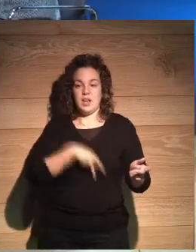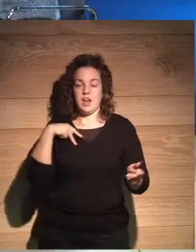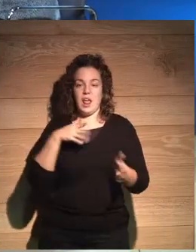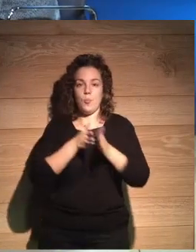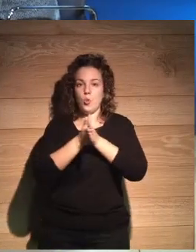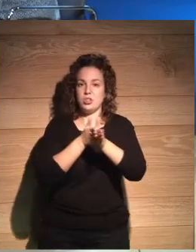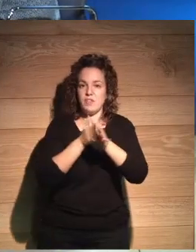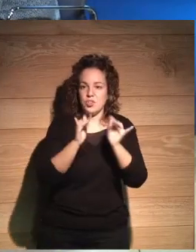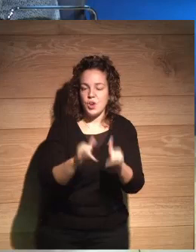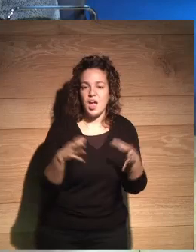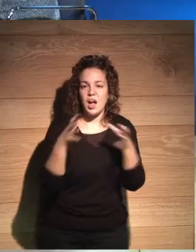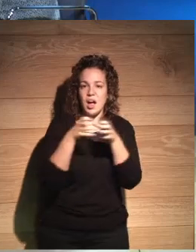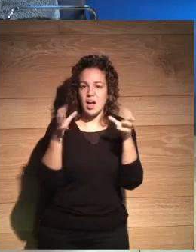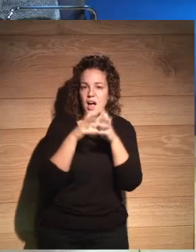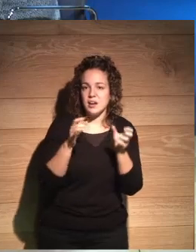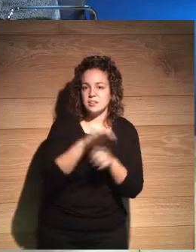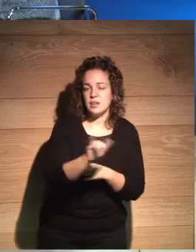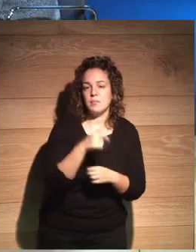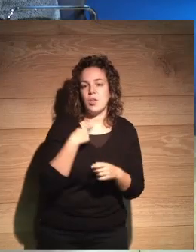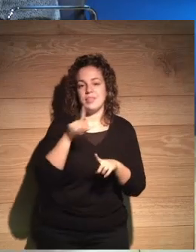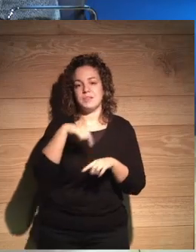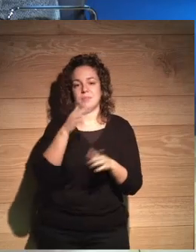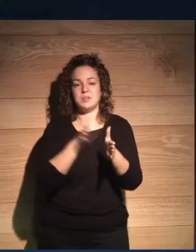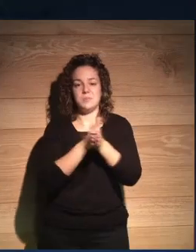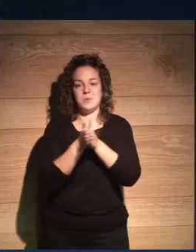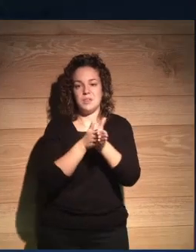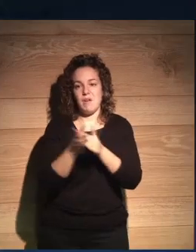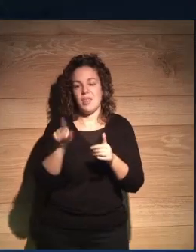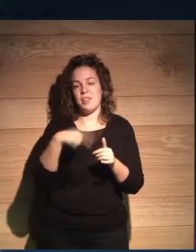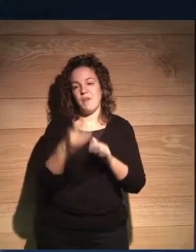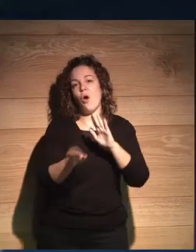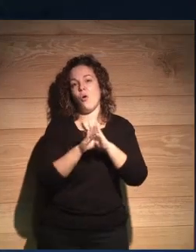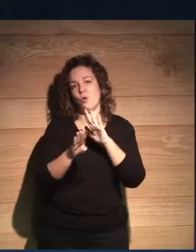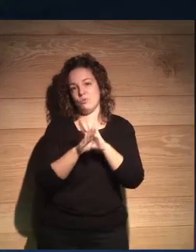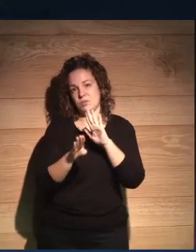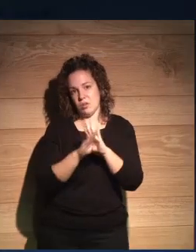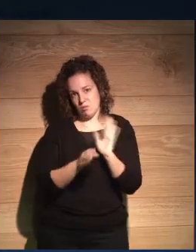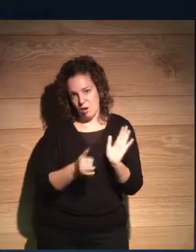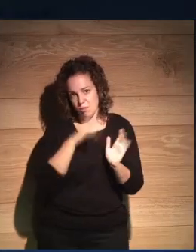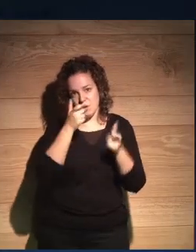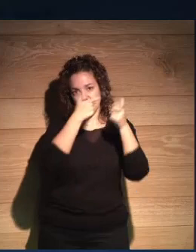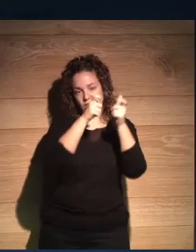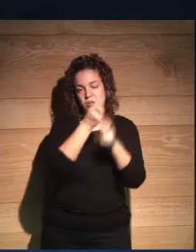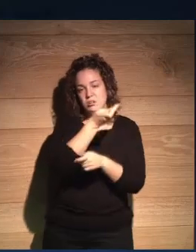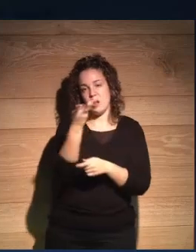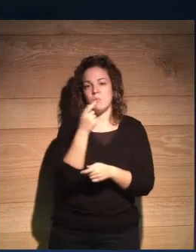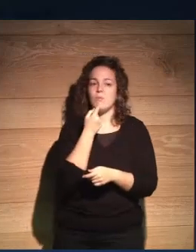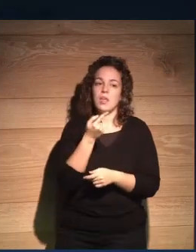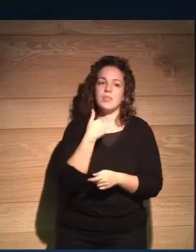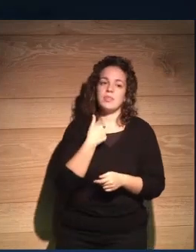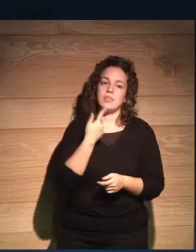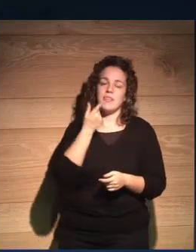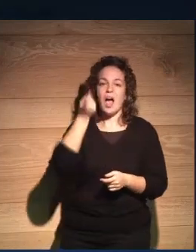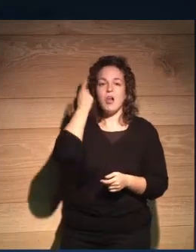motivados, alumnos con ganas, ¿de acuerdo? Pero luego esa motivación hay que mantenerla. Existen ciertos sectores que dicen, los alumnos tienen que